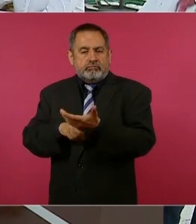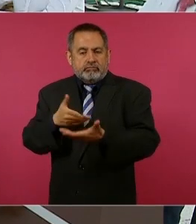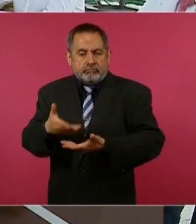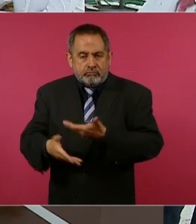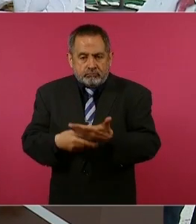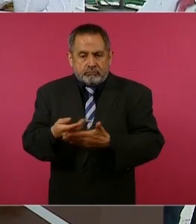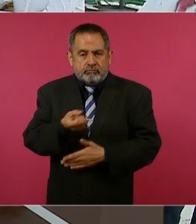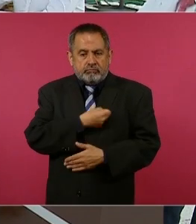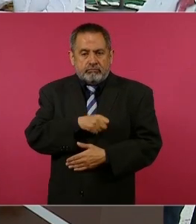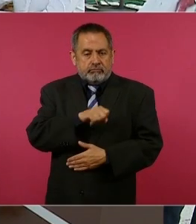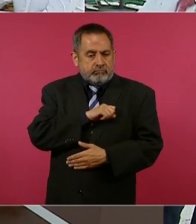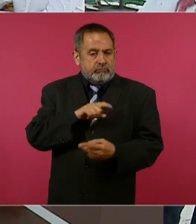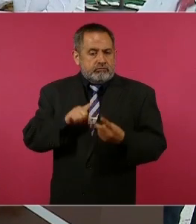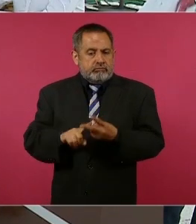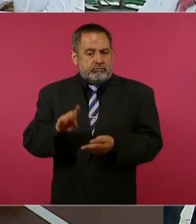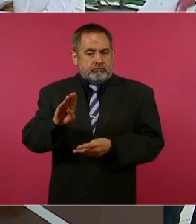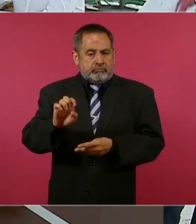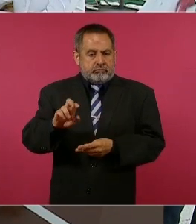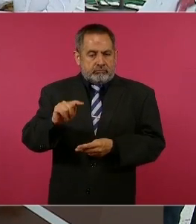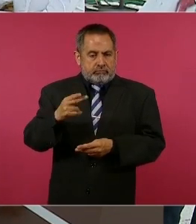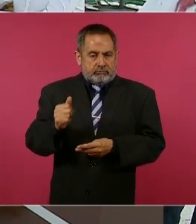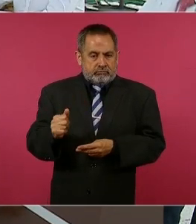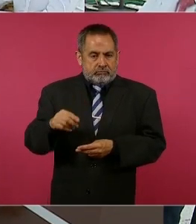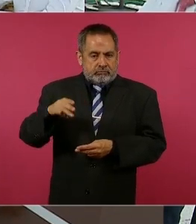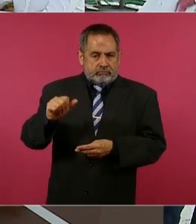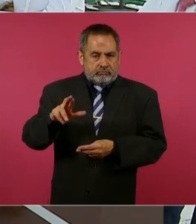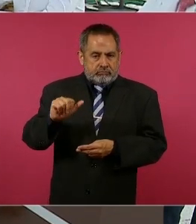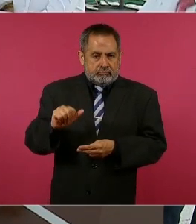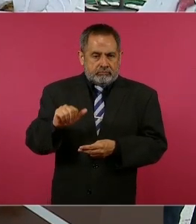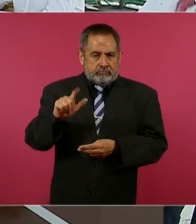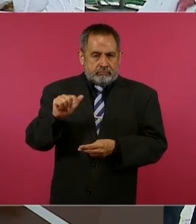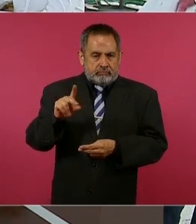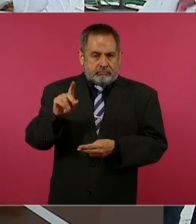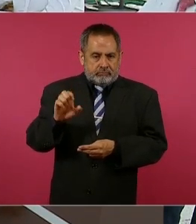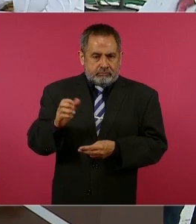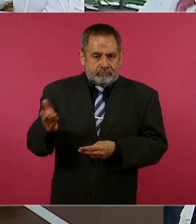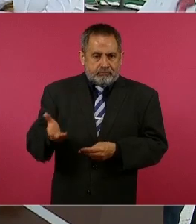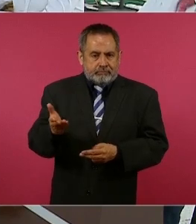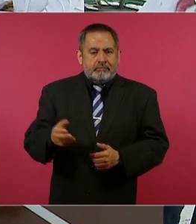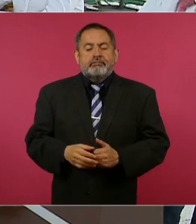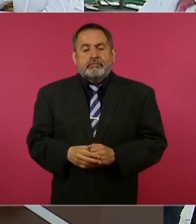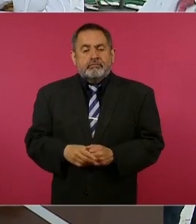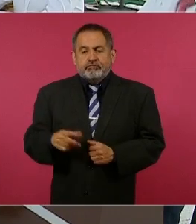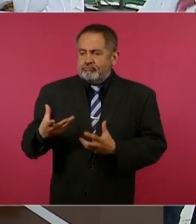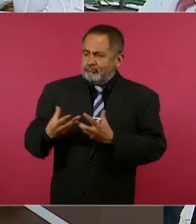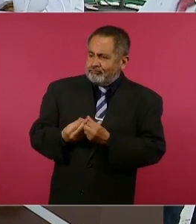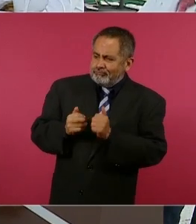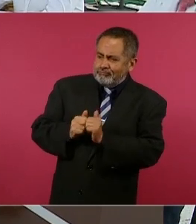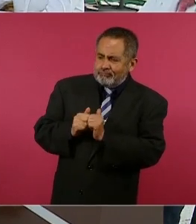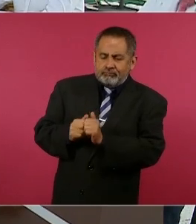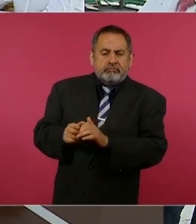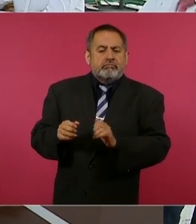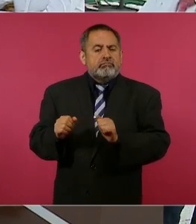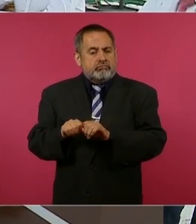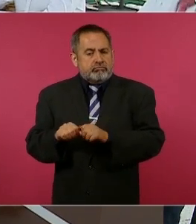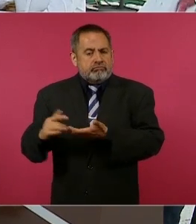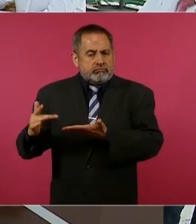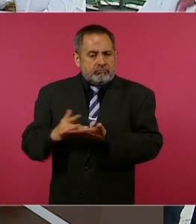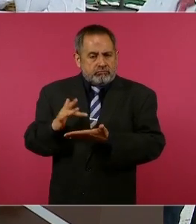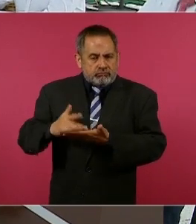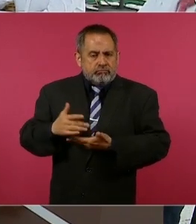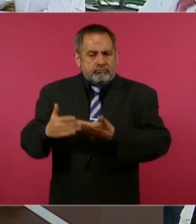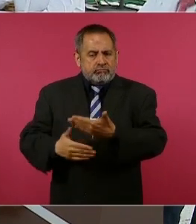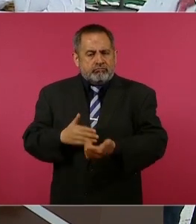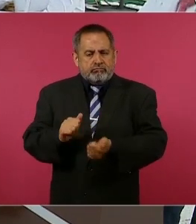servicios de salud, Berta María, alcalde Luján, muchas gracias por estar aquí con nosotros, que nos ha llevado de la mano, nos ha apoyado muchísimo en este proceso y